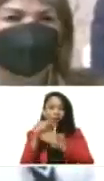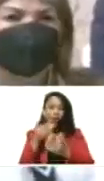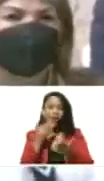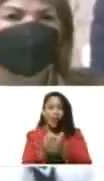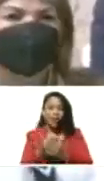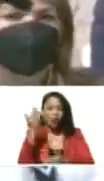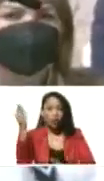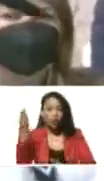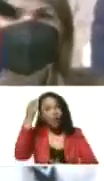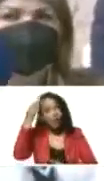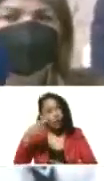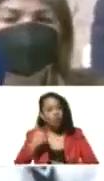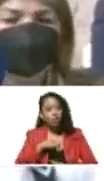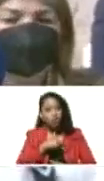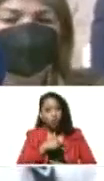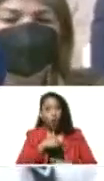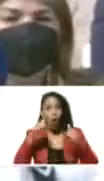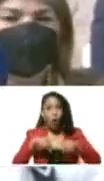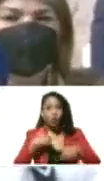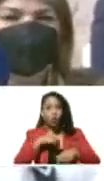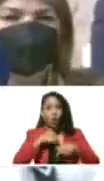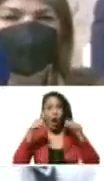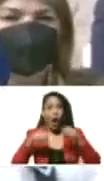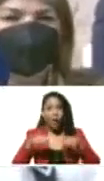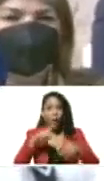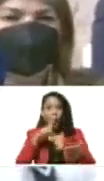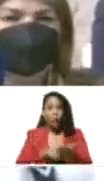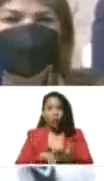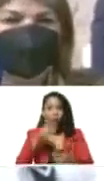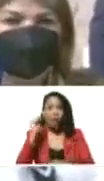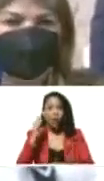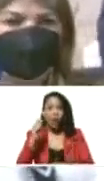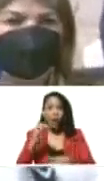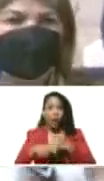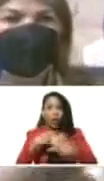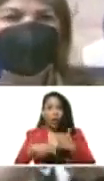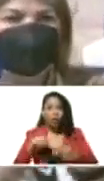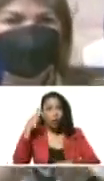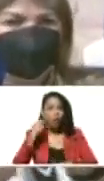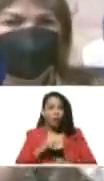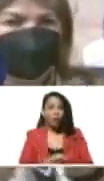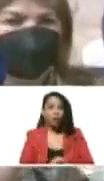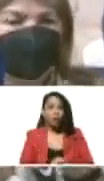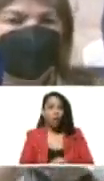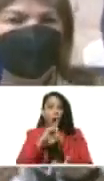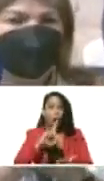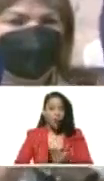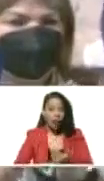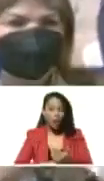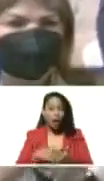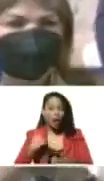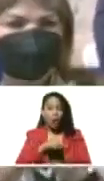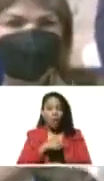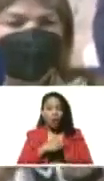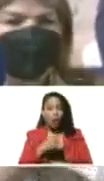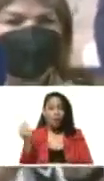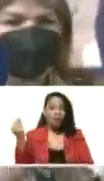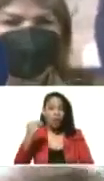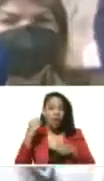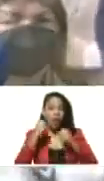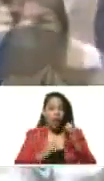que usted ha creído en nosotros, hoy estamos acá cumpliendo la tarea de la Revolución Bolivariana y cumpliéndole a nuestro máximo